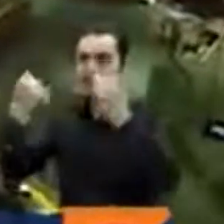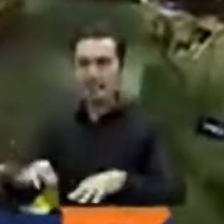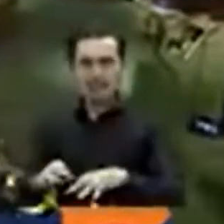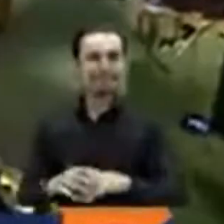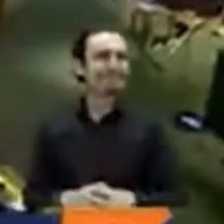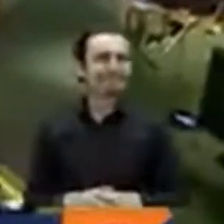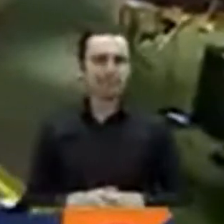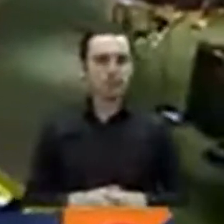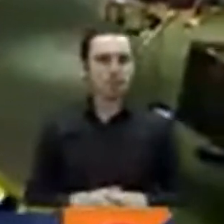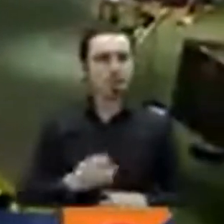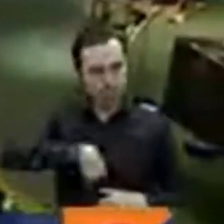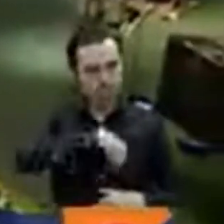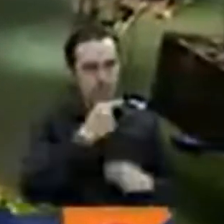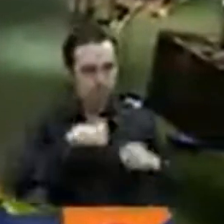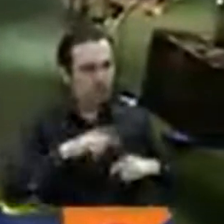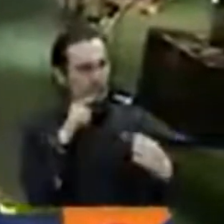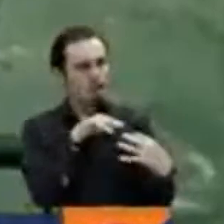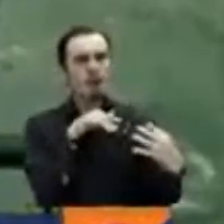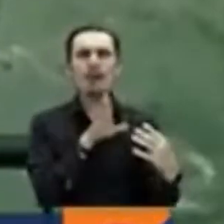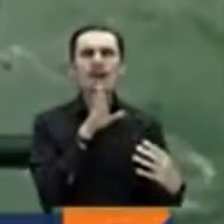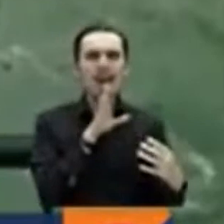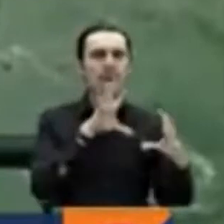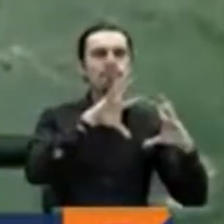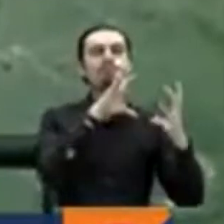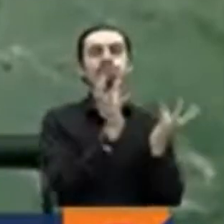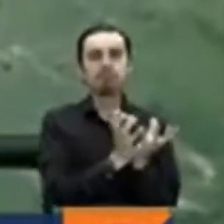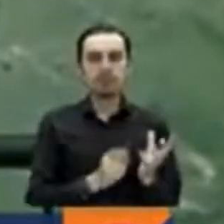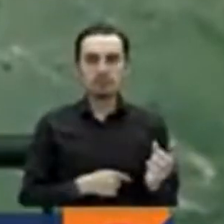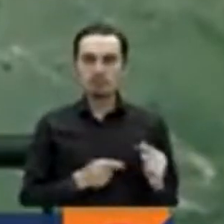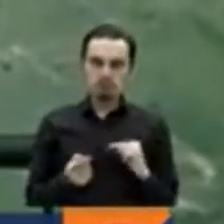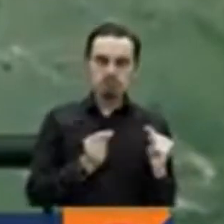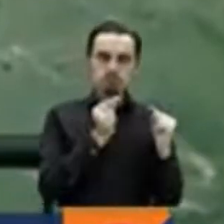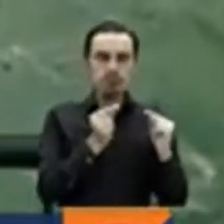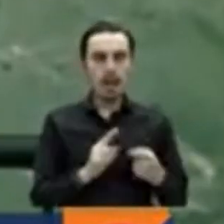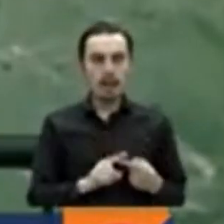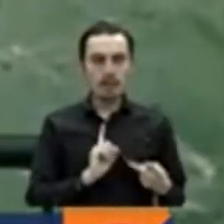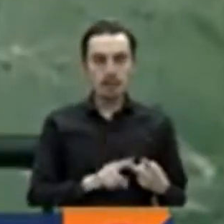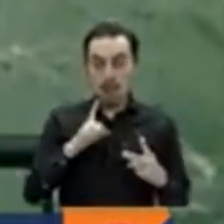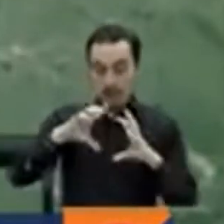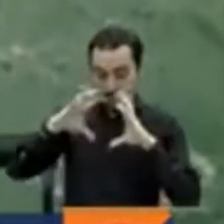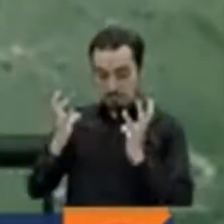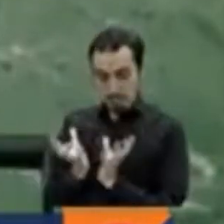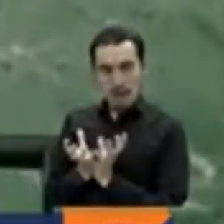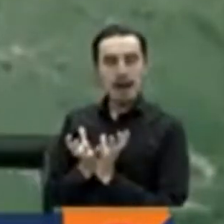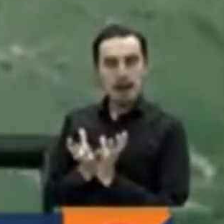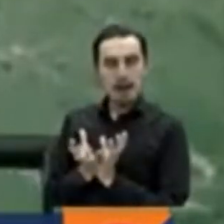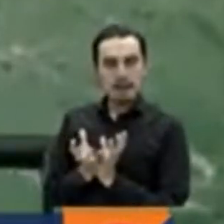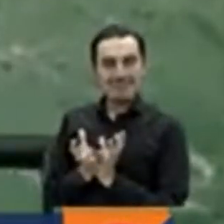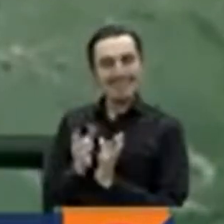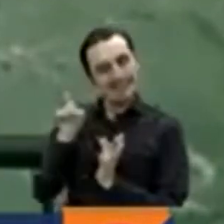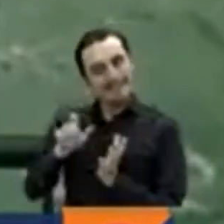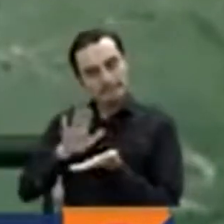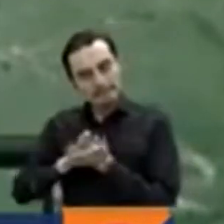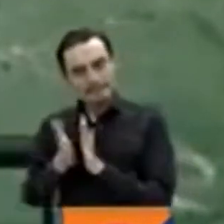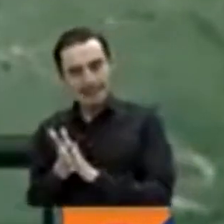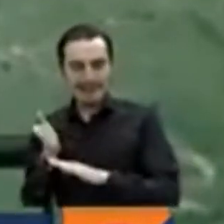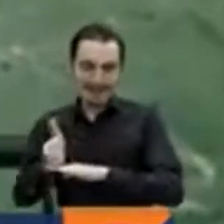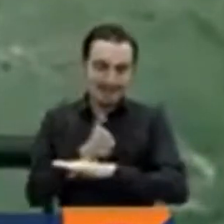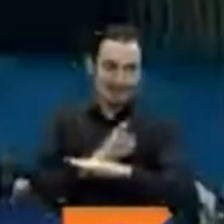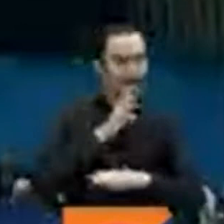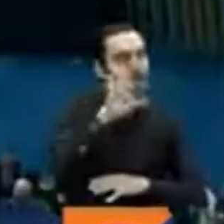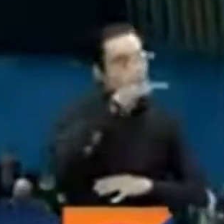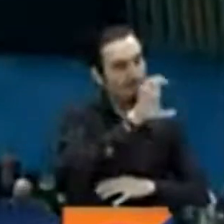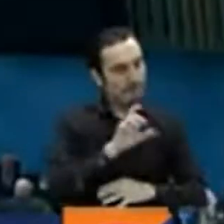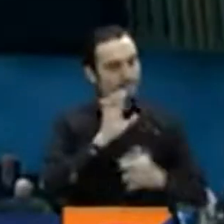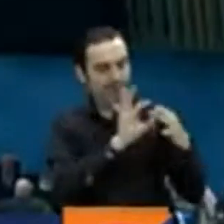en guerra también con el planeta. Sin paz con el planeta no habrá paz entre las